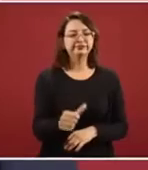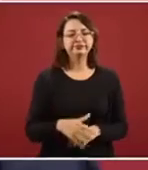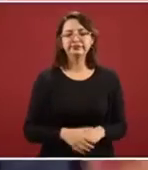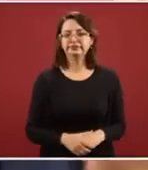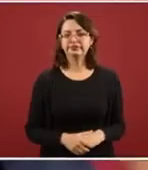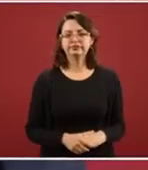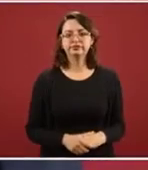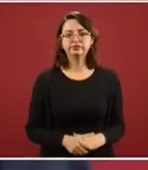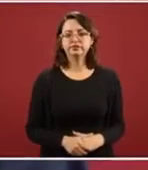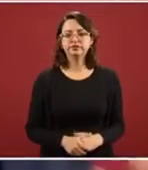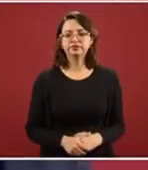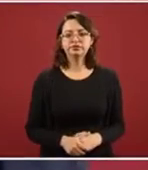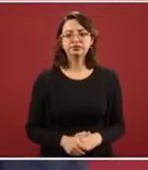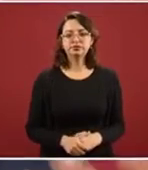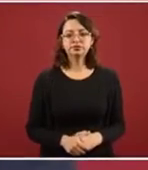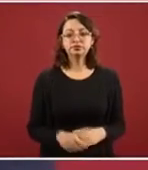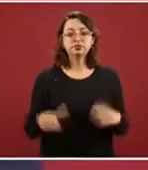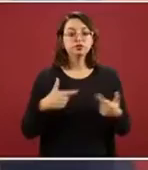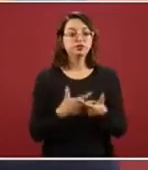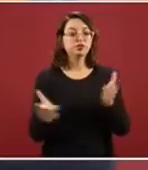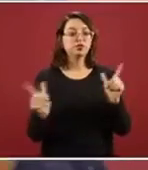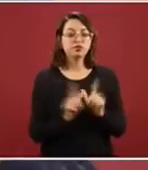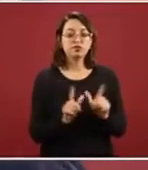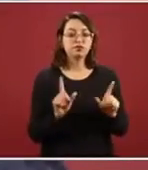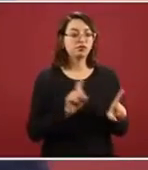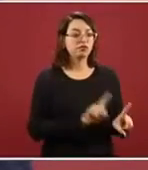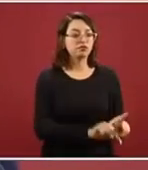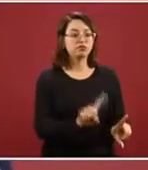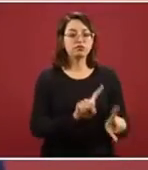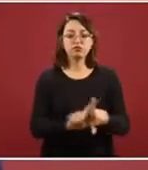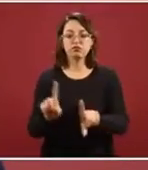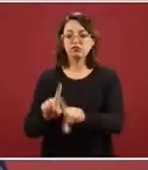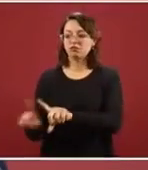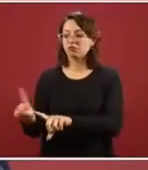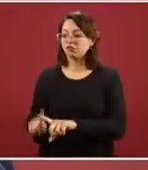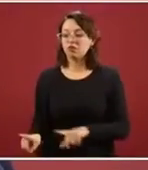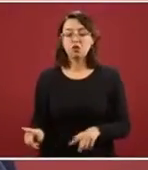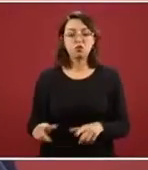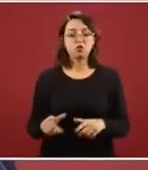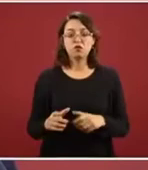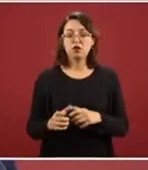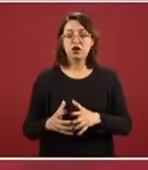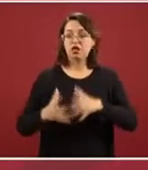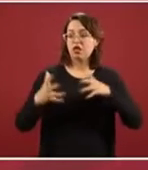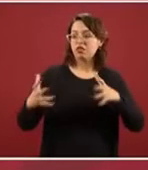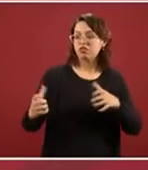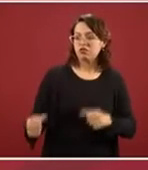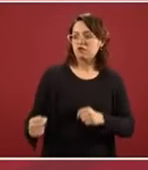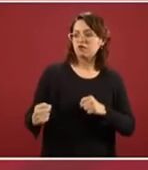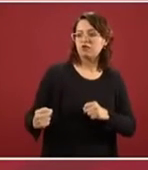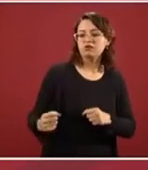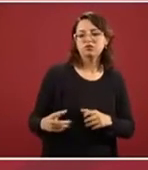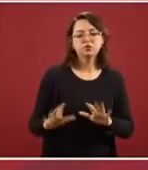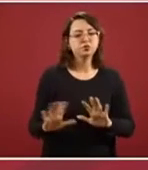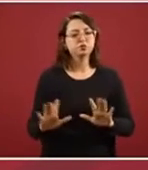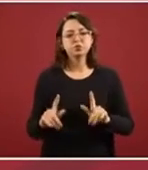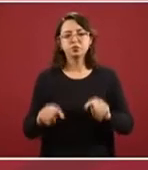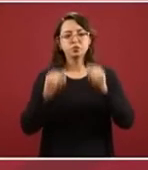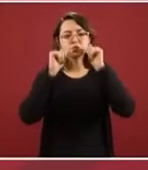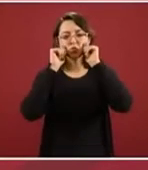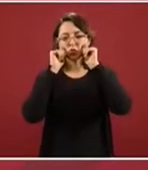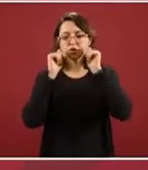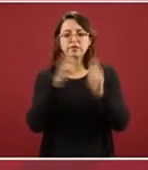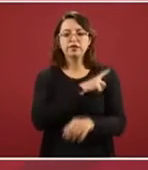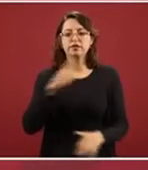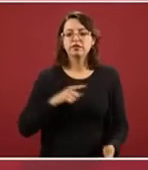de grupos, por poderosos que sean. Tiene que haber un auténtico Estado de